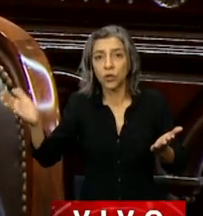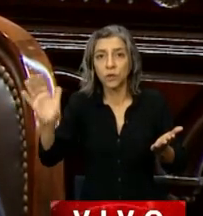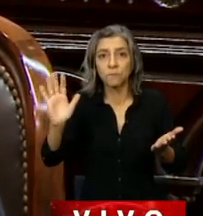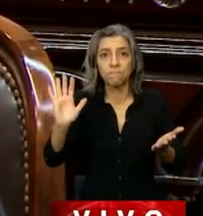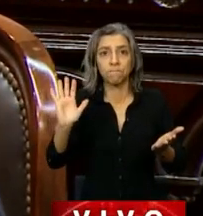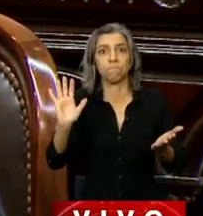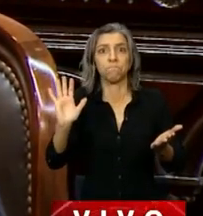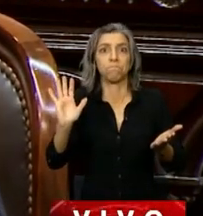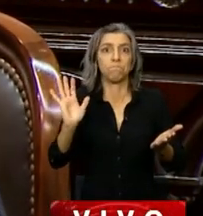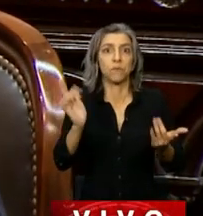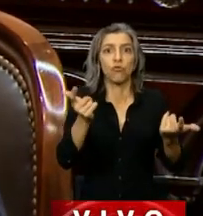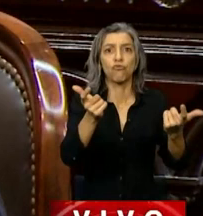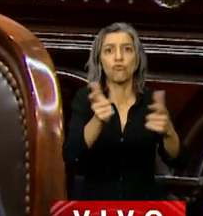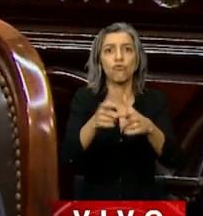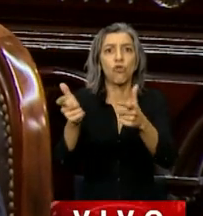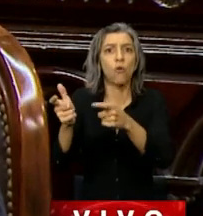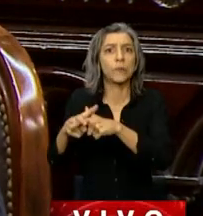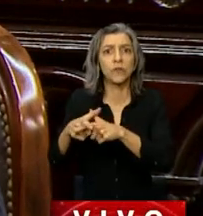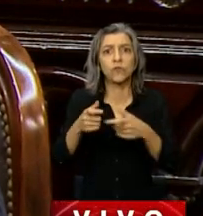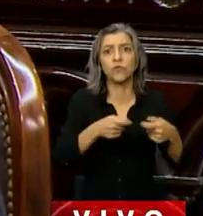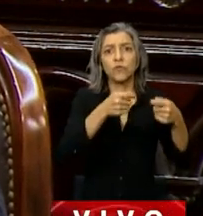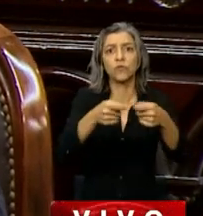que no podemos dejar pasar.